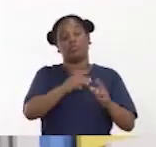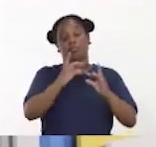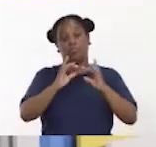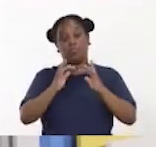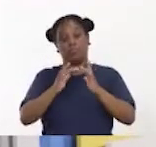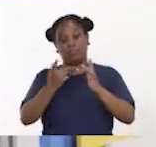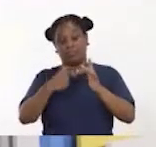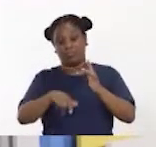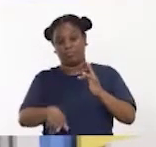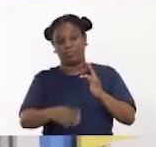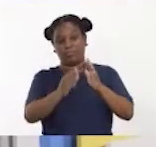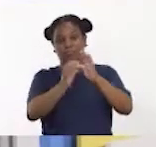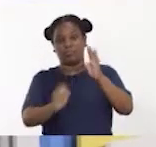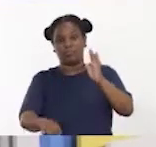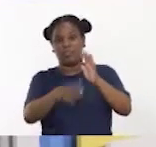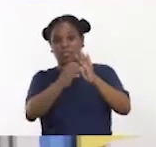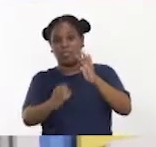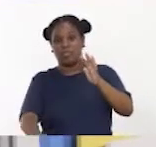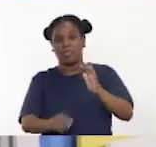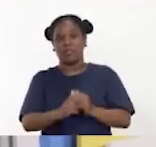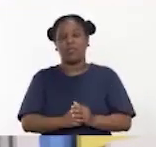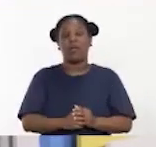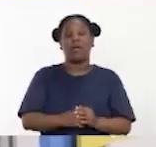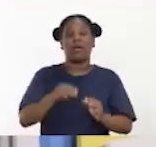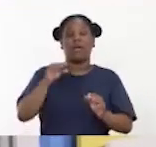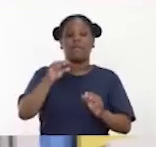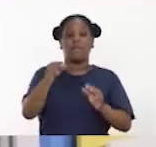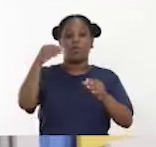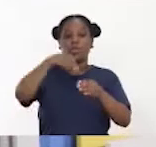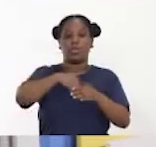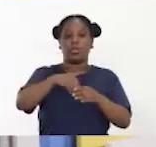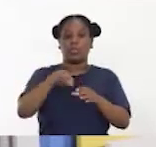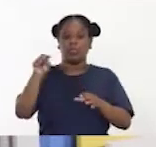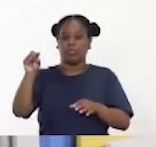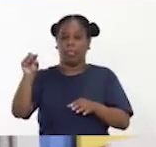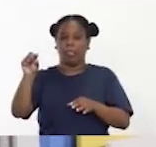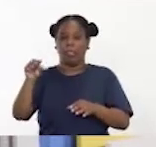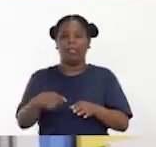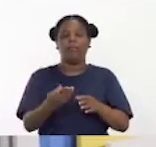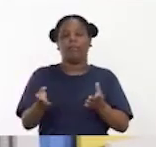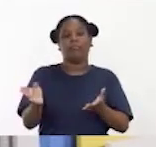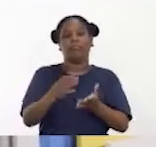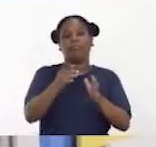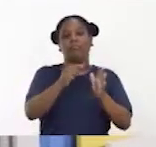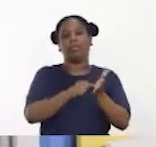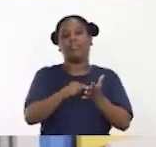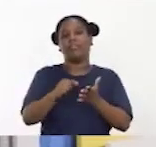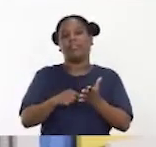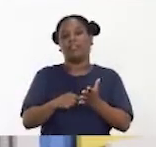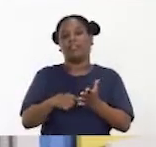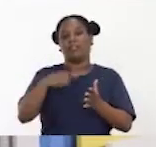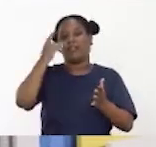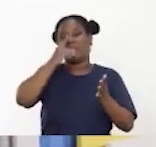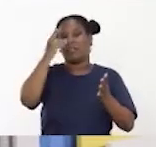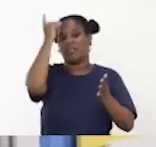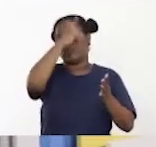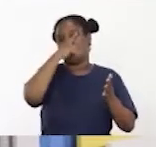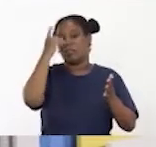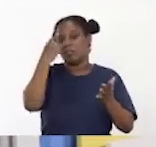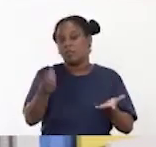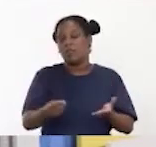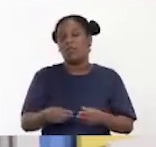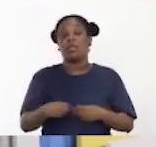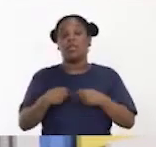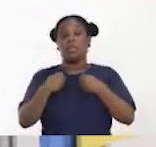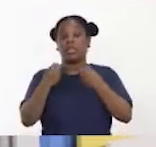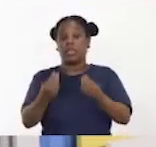una aplicación de estadística descriptiva donde usted le introduce los elementos, le introduce los datos